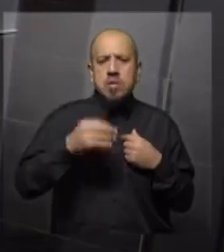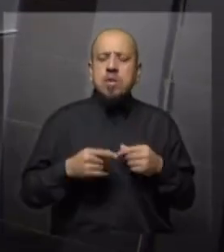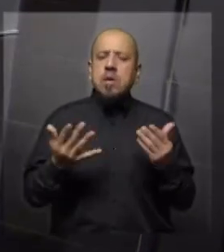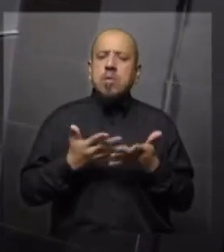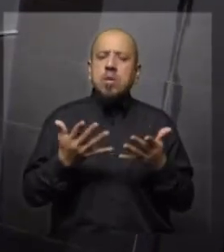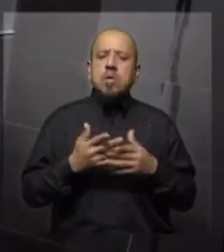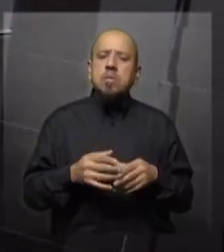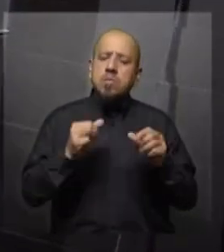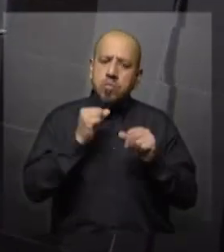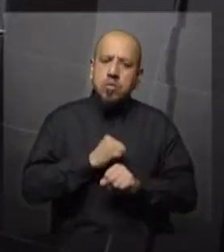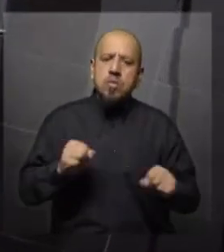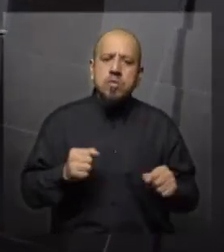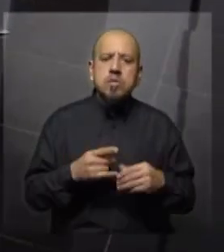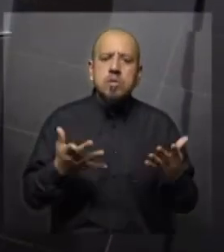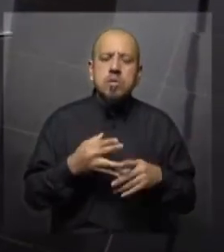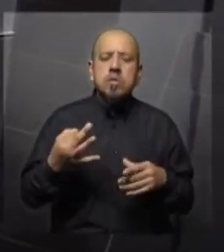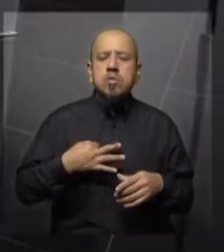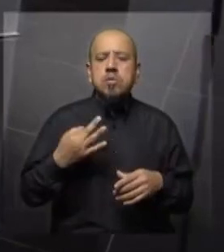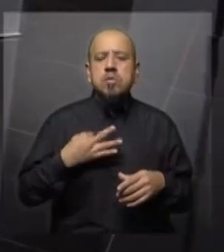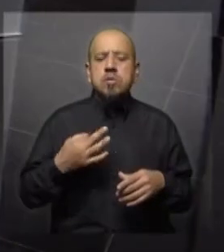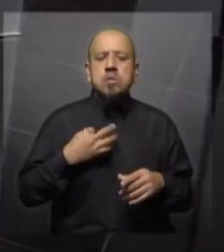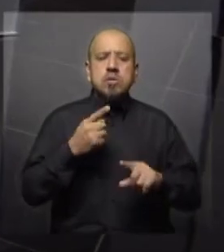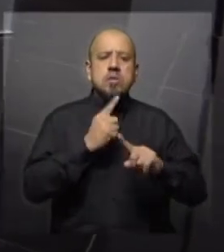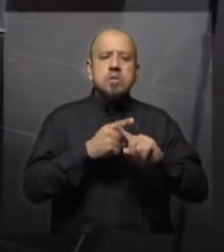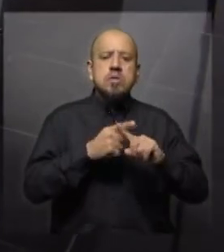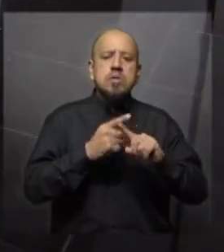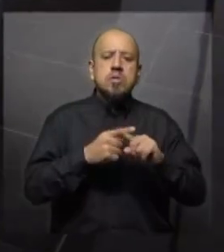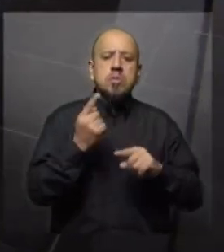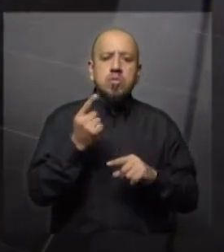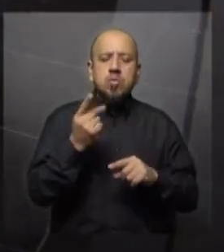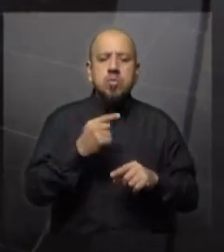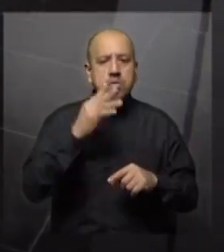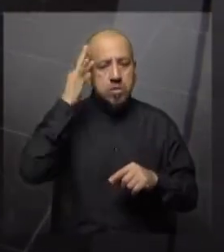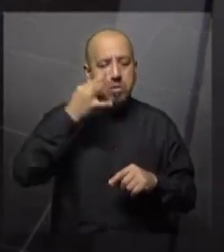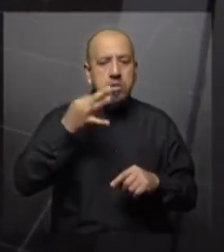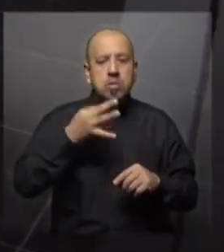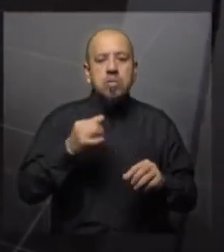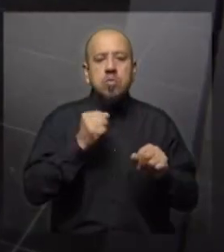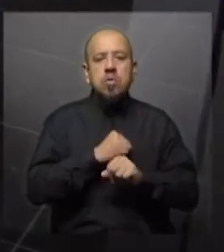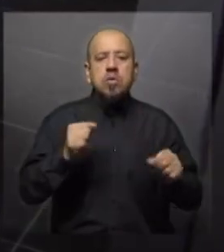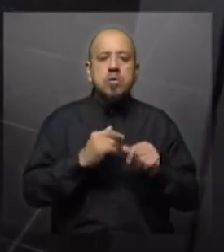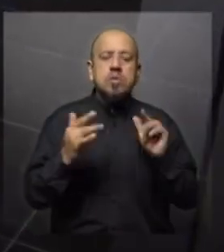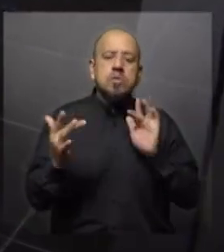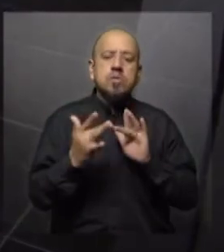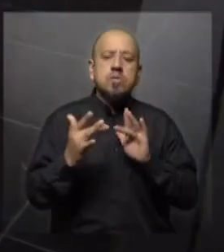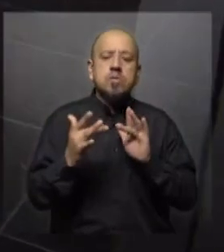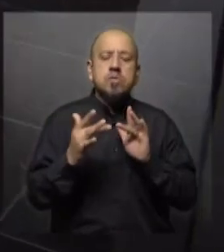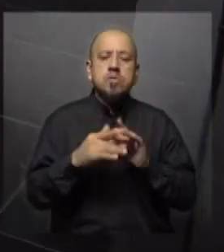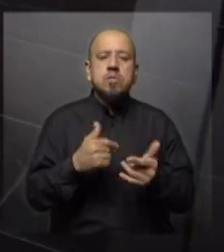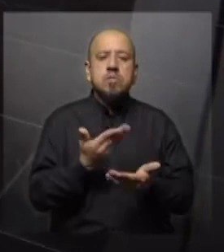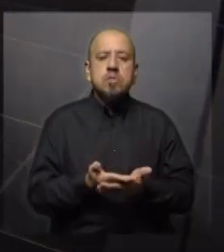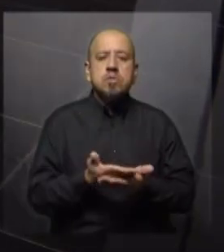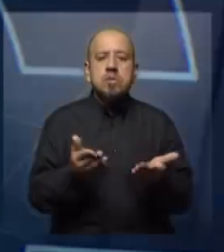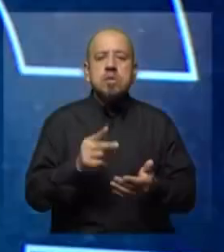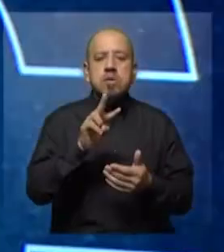ahora Estamos pudiendo en estos últimos años en El Siglo 21 realmente volver a contactar con este tipo de planteos como